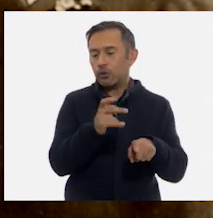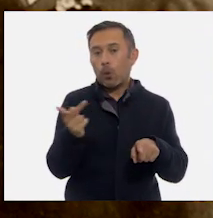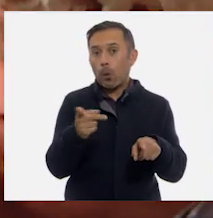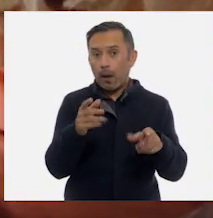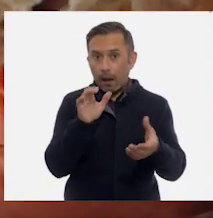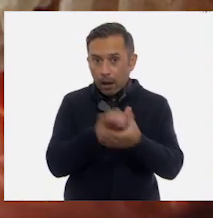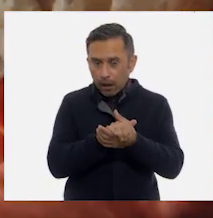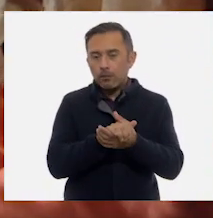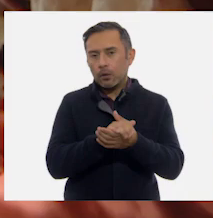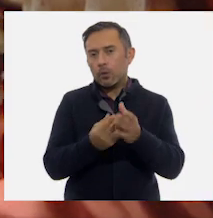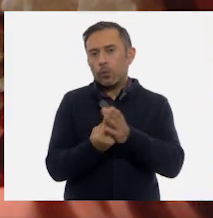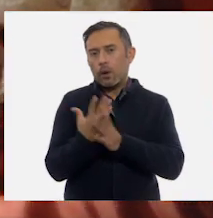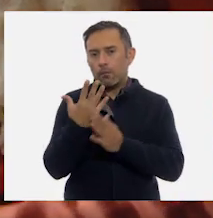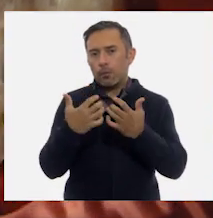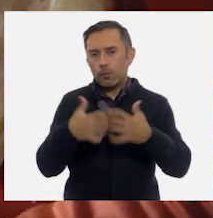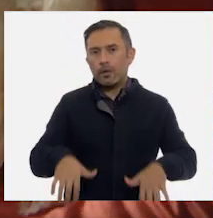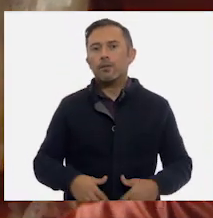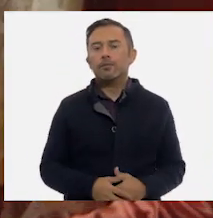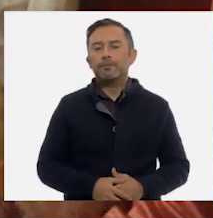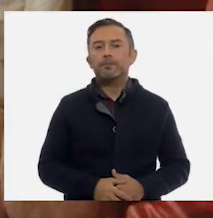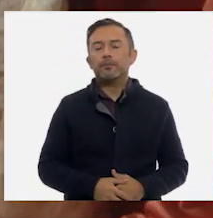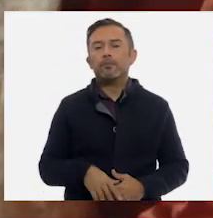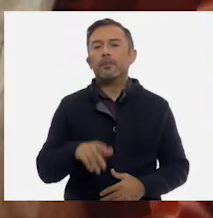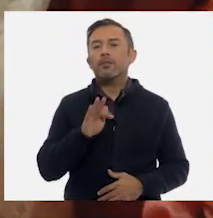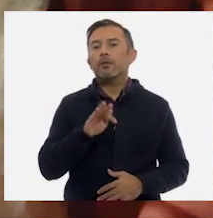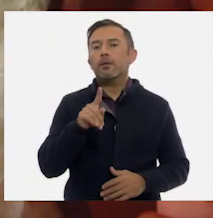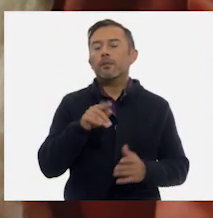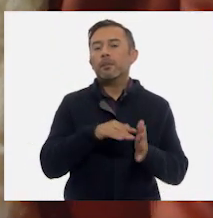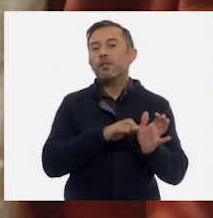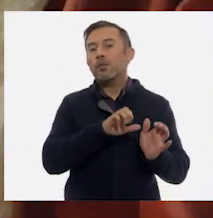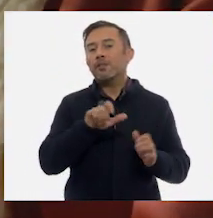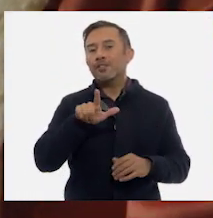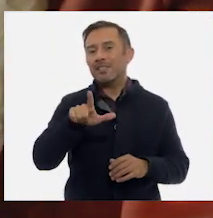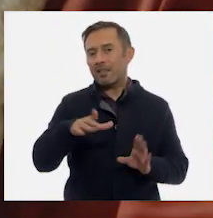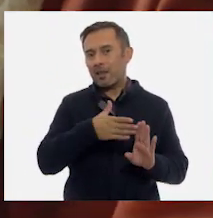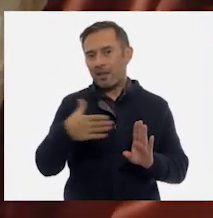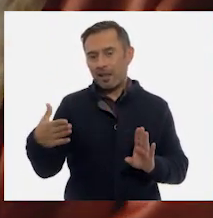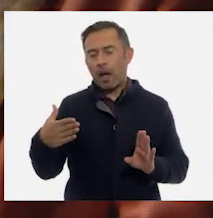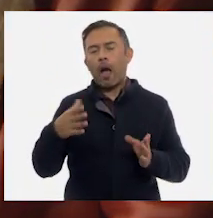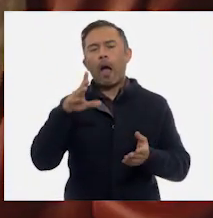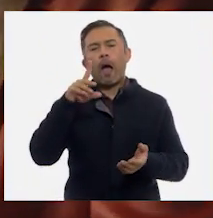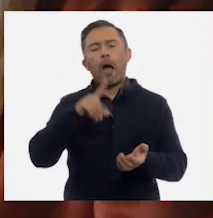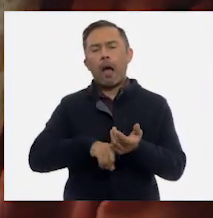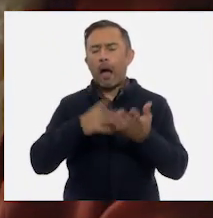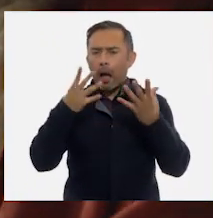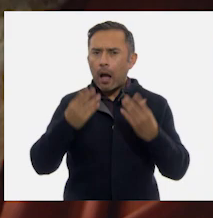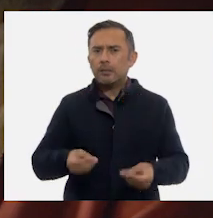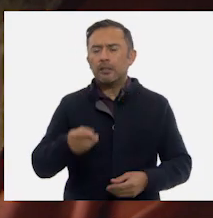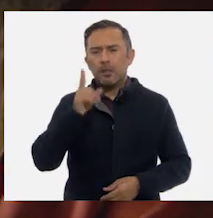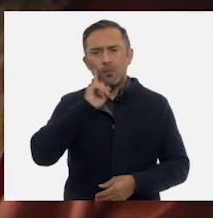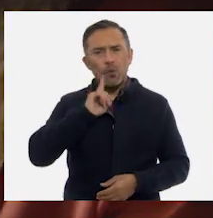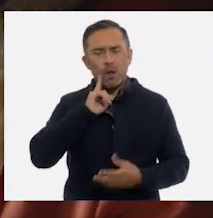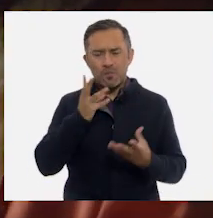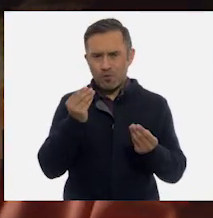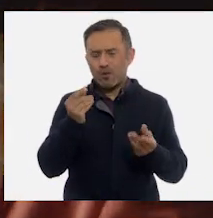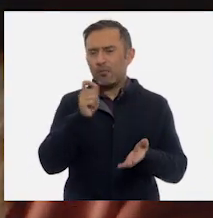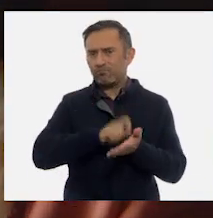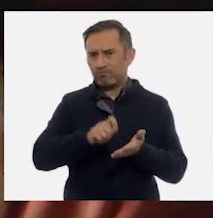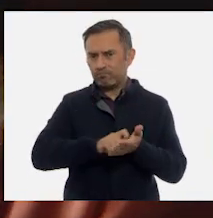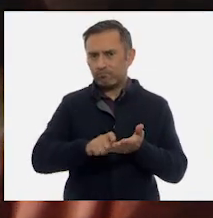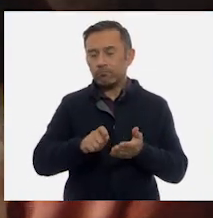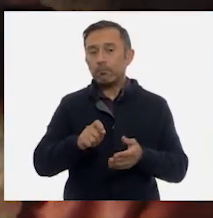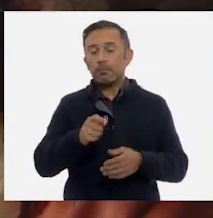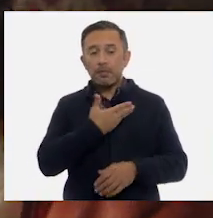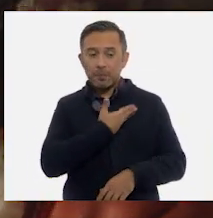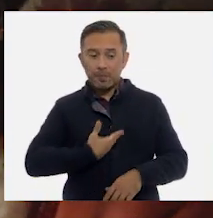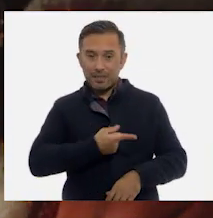de 1913 a 1917 contó con una amplia participación femenina. Al morir Madero,